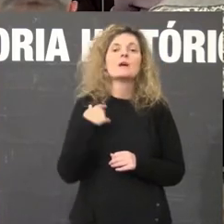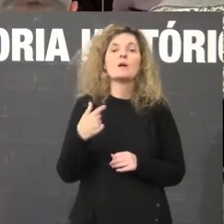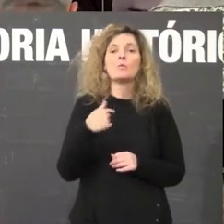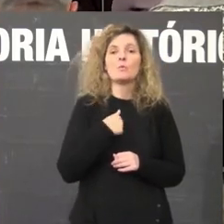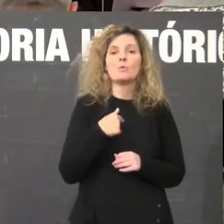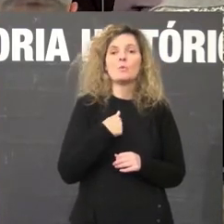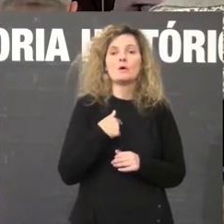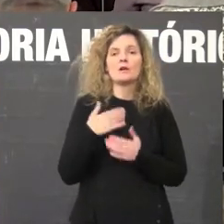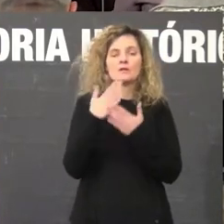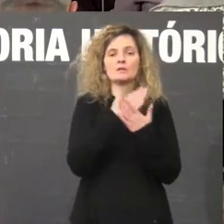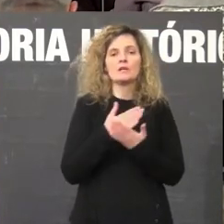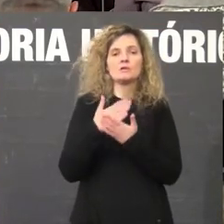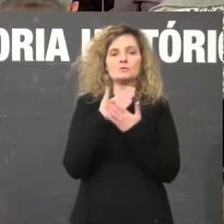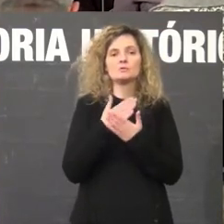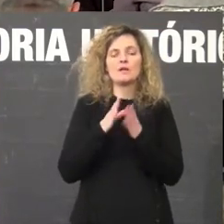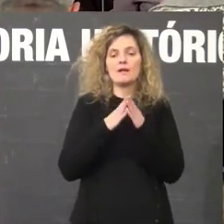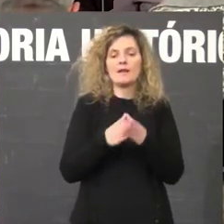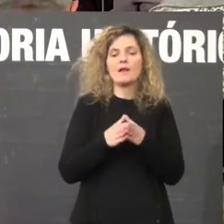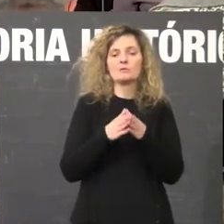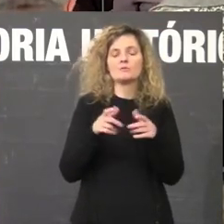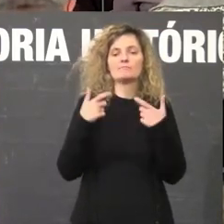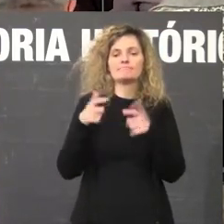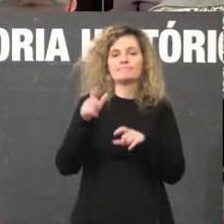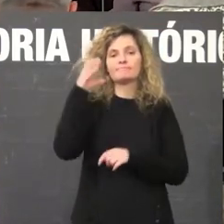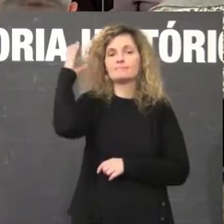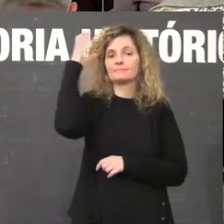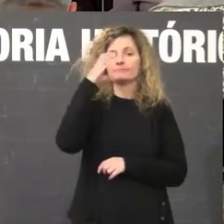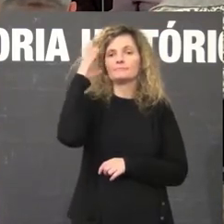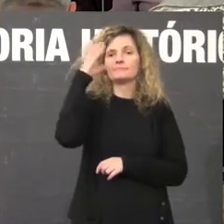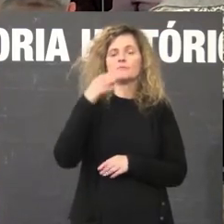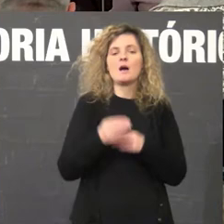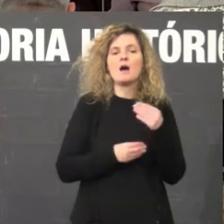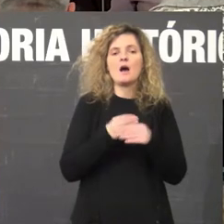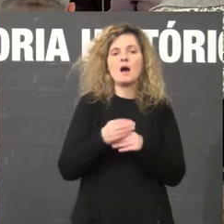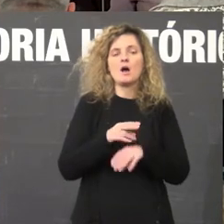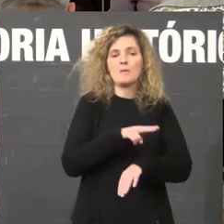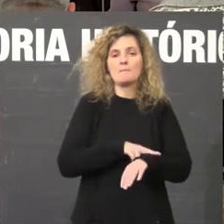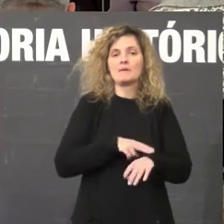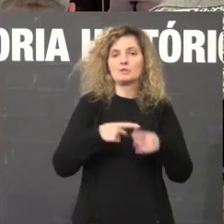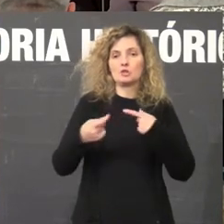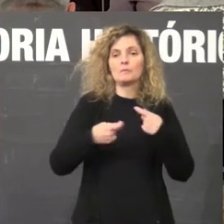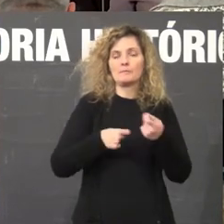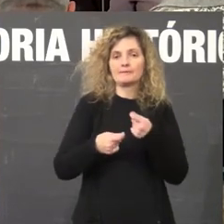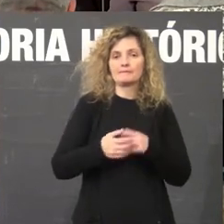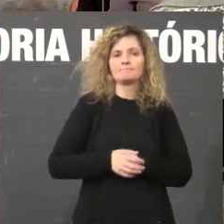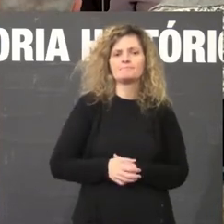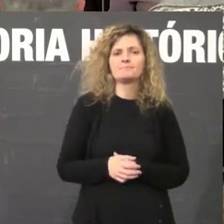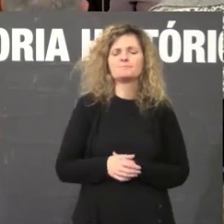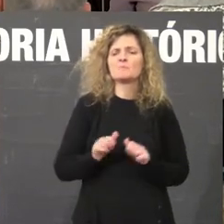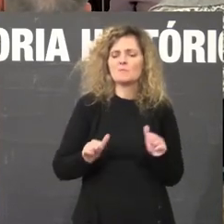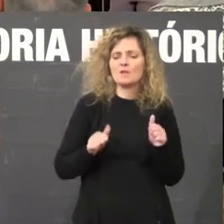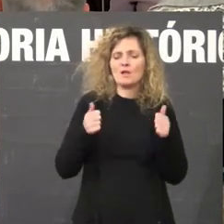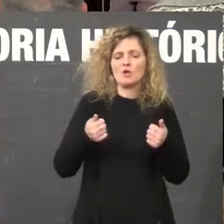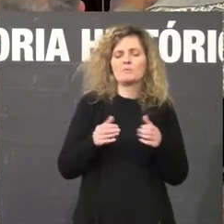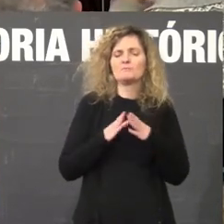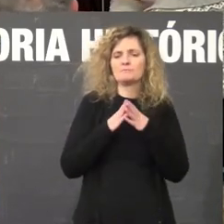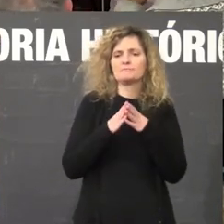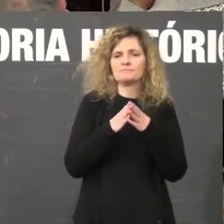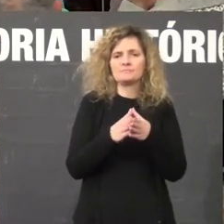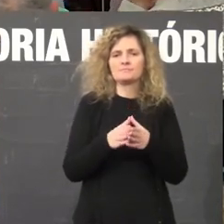Eu estudo na Escola de Náutica da Coruña, fago un mariño mercante e comezo a navegar